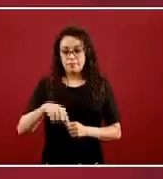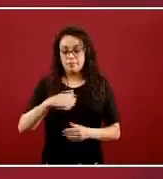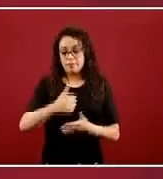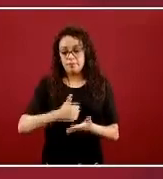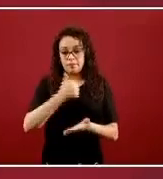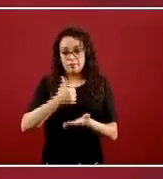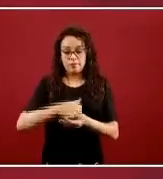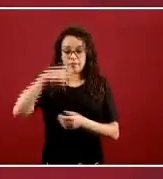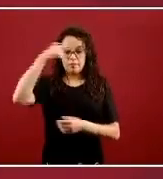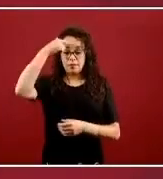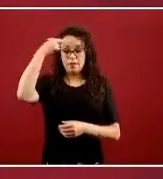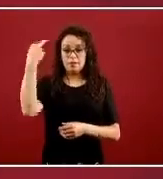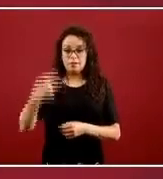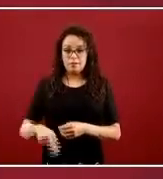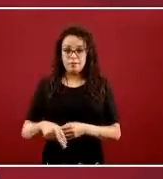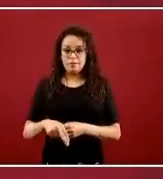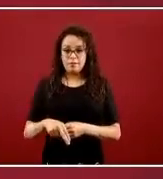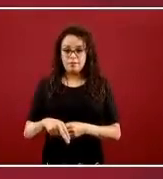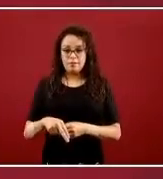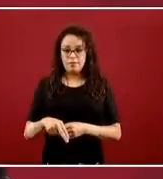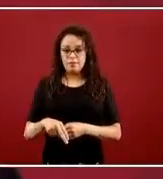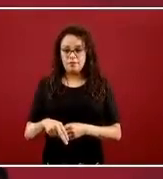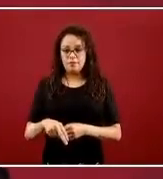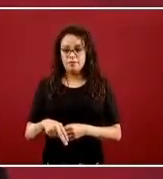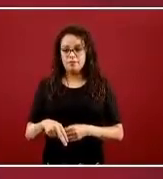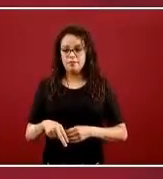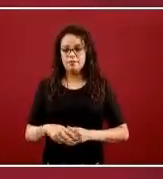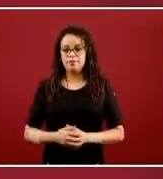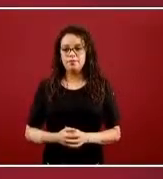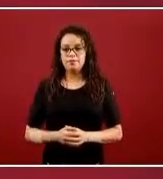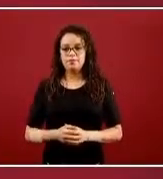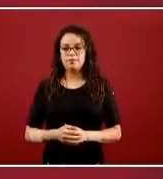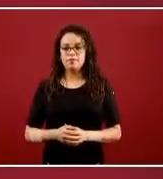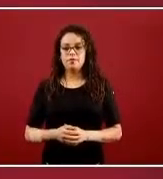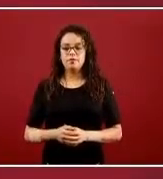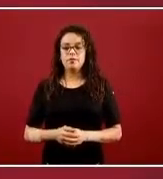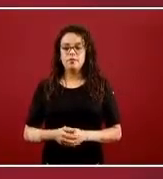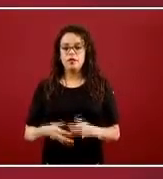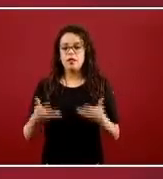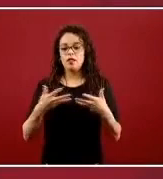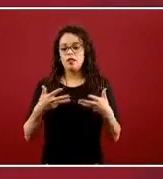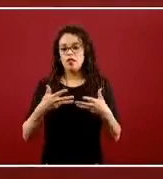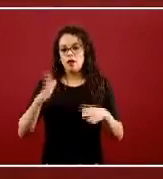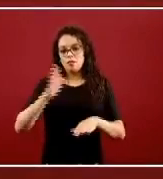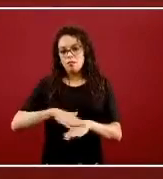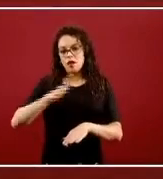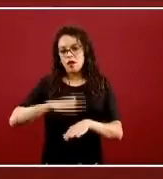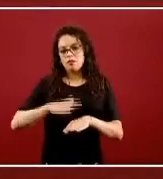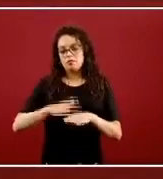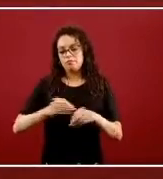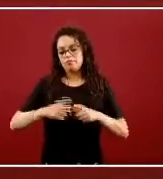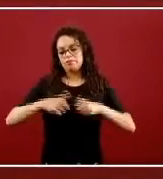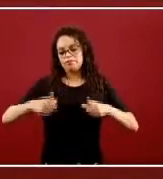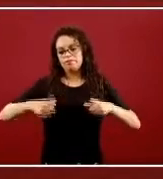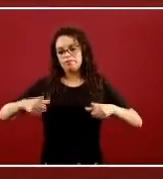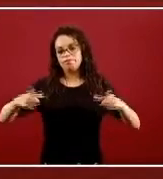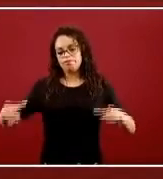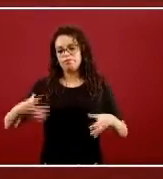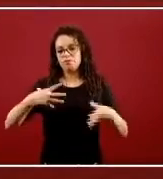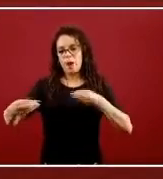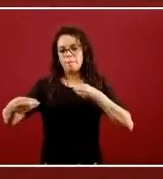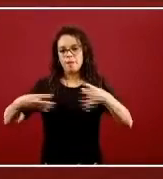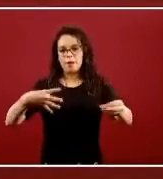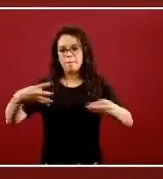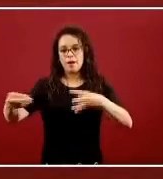México, por ser la región, como se vio en los datos, que tiene por ahora la mayor carga de enfermedad, también la mayor